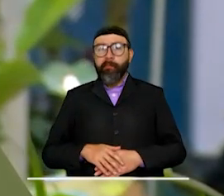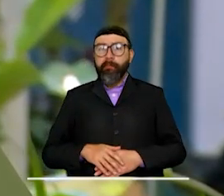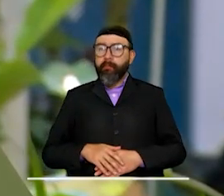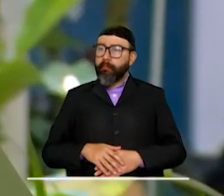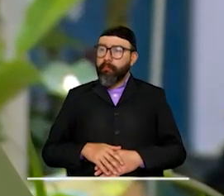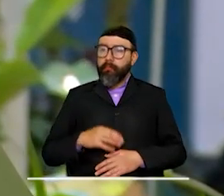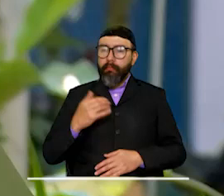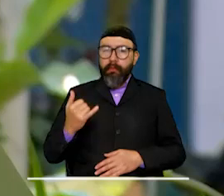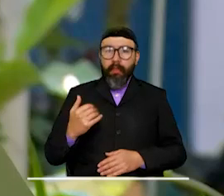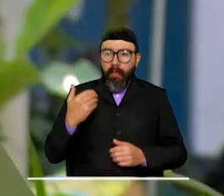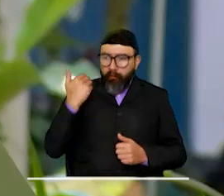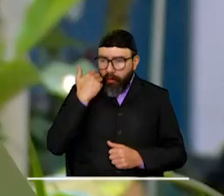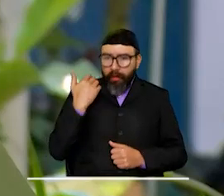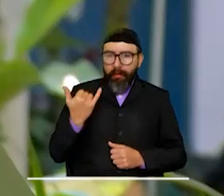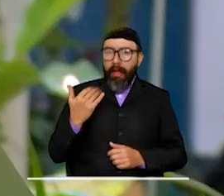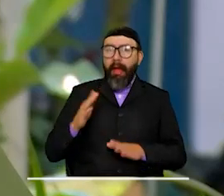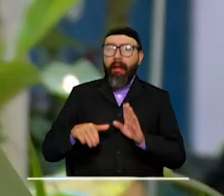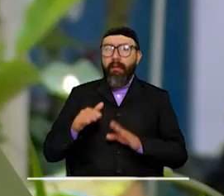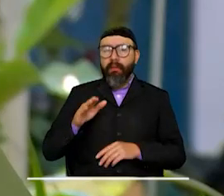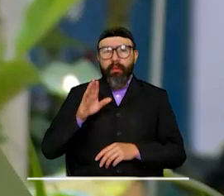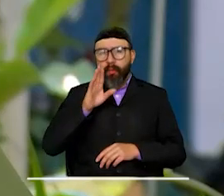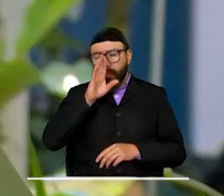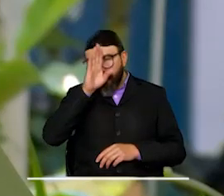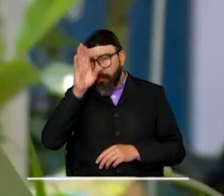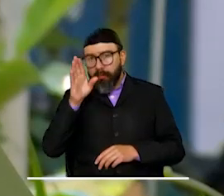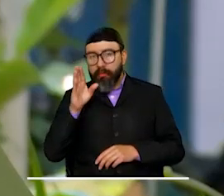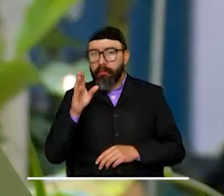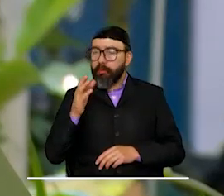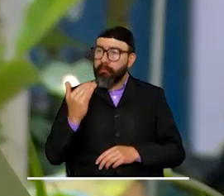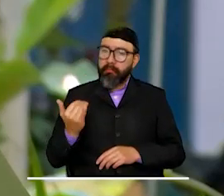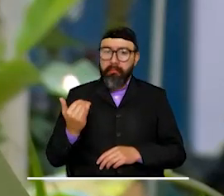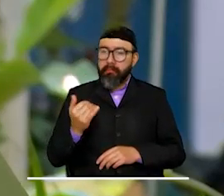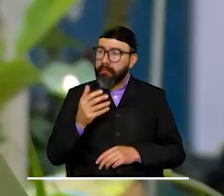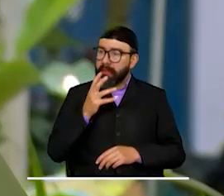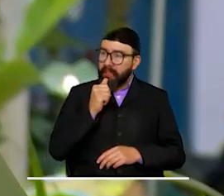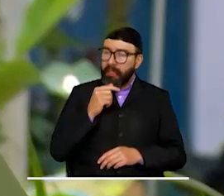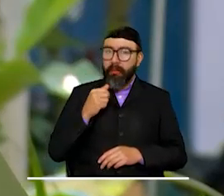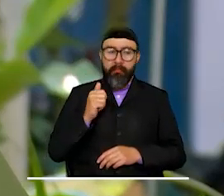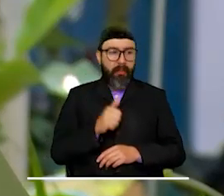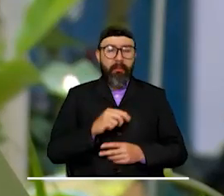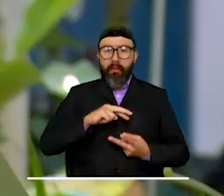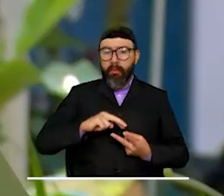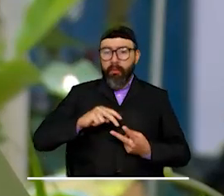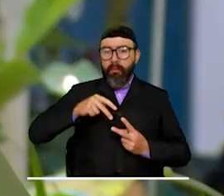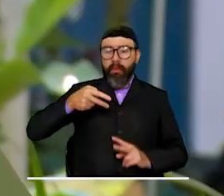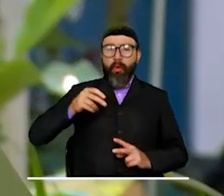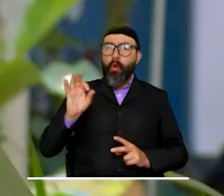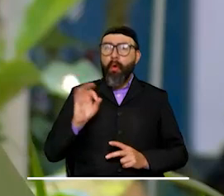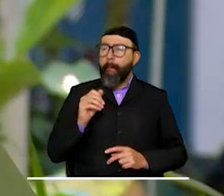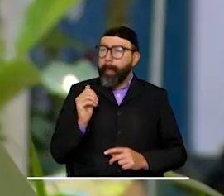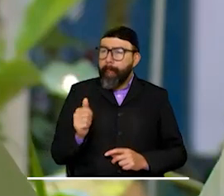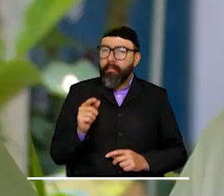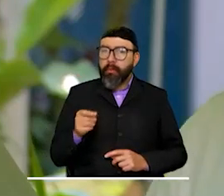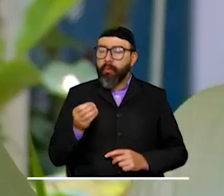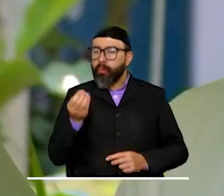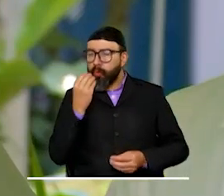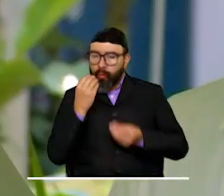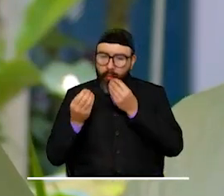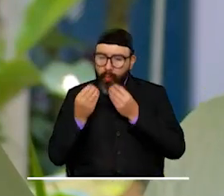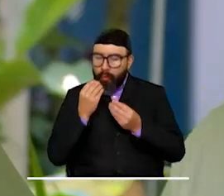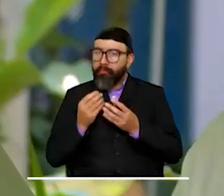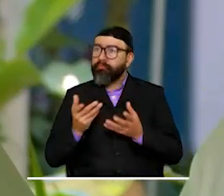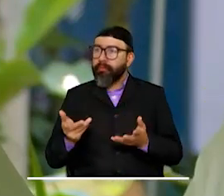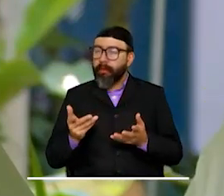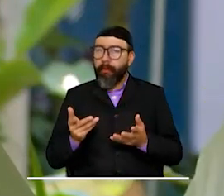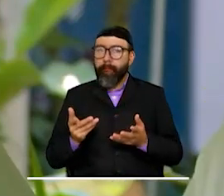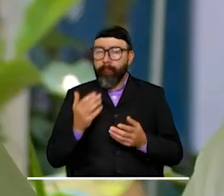enfermedad pues tan común, no solo por nuestra genética, sino también por nuestro tipo de alimentación. Esos